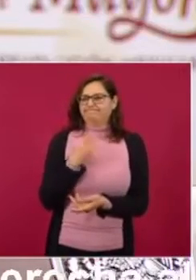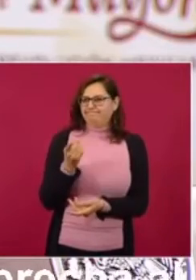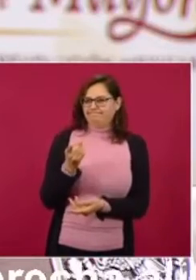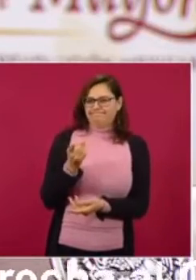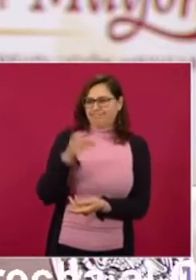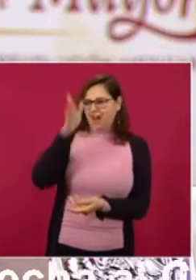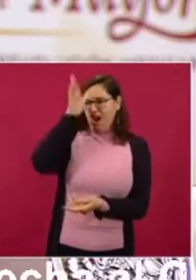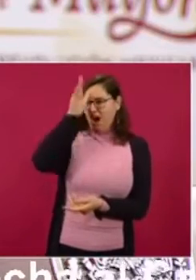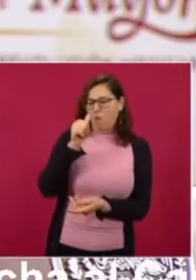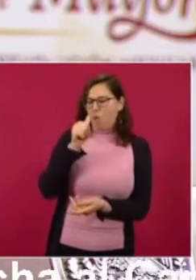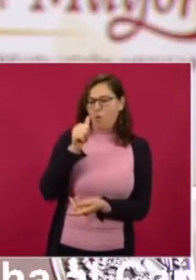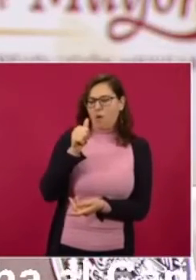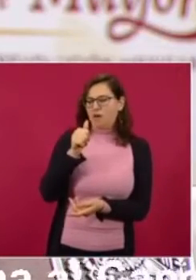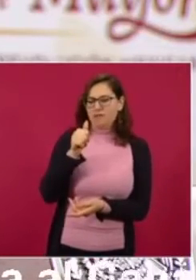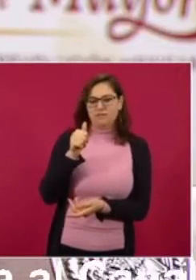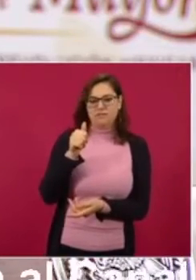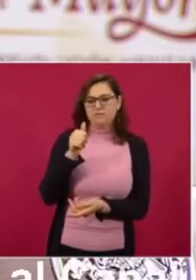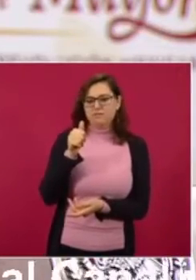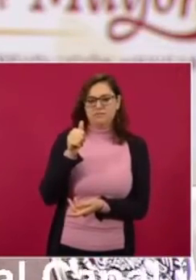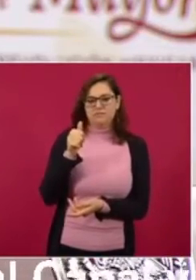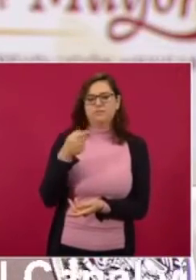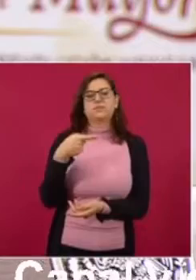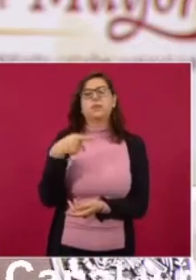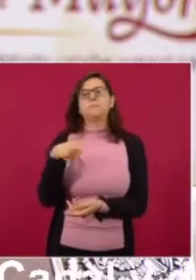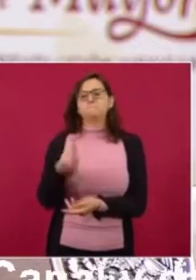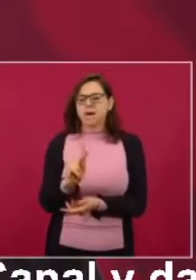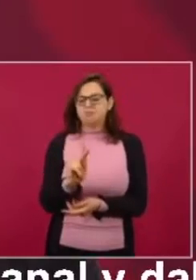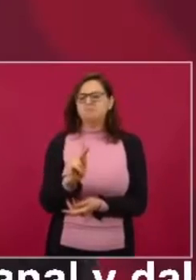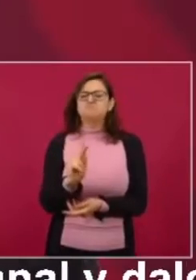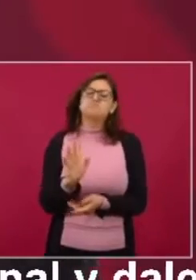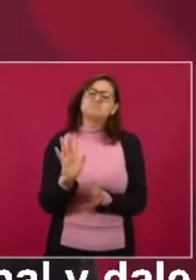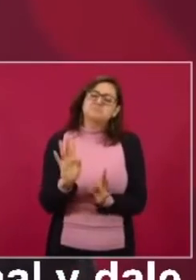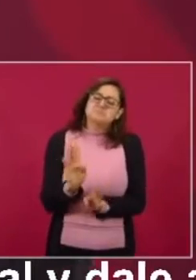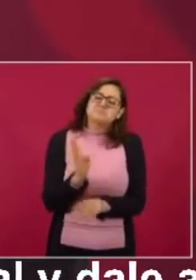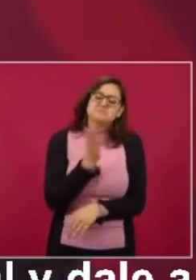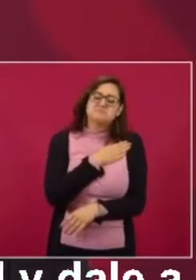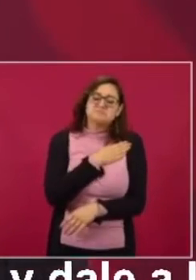hay que verle también la parte positiva